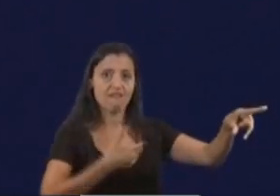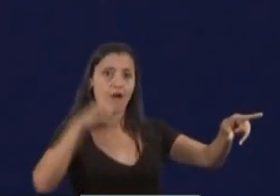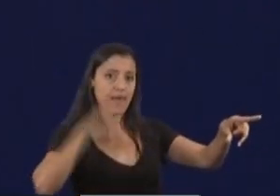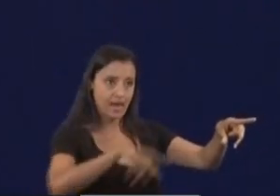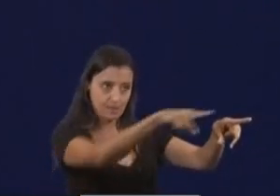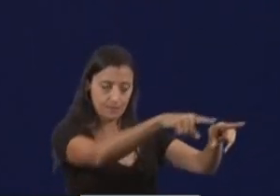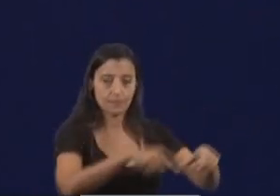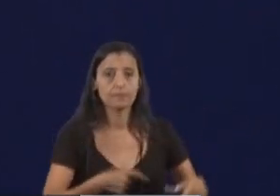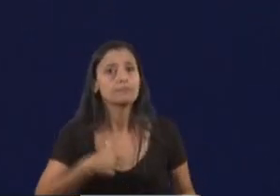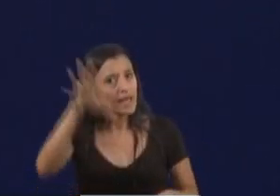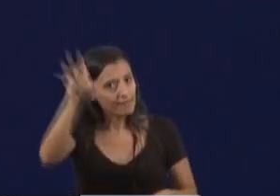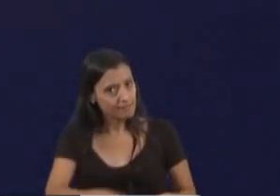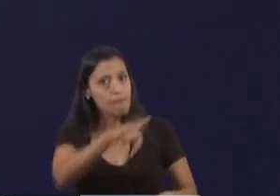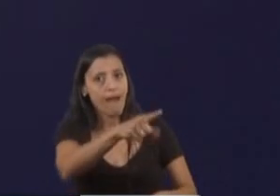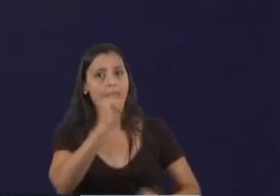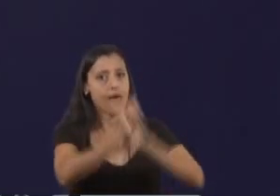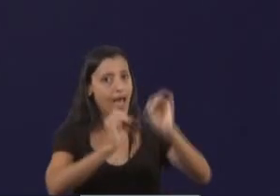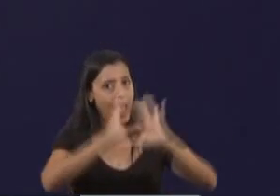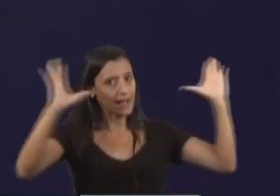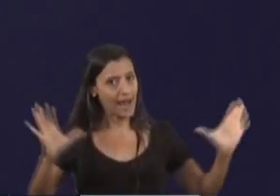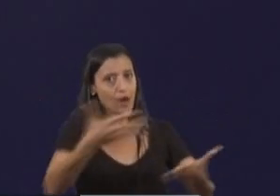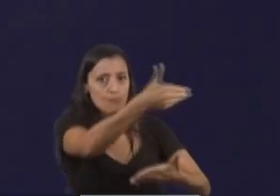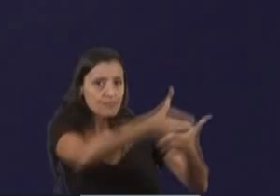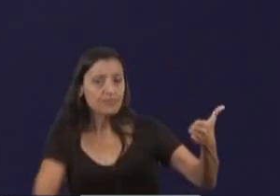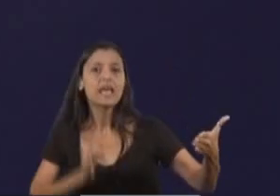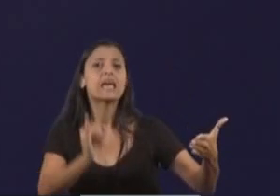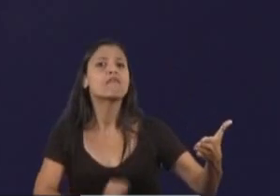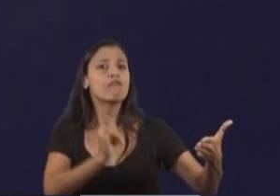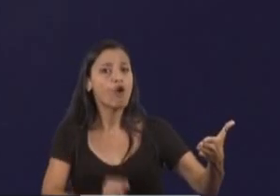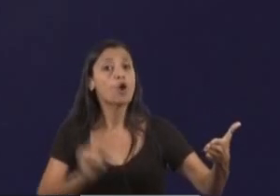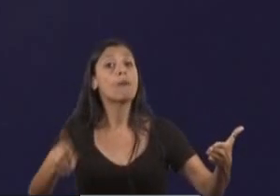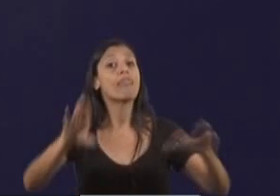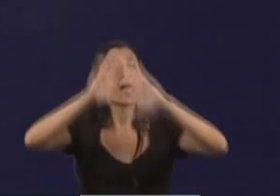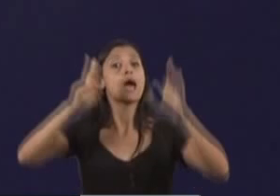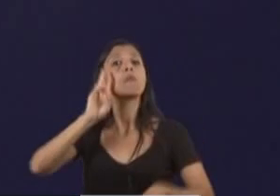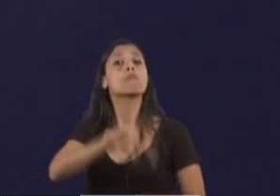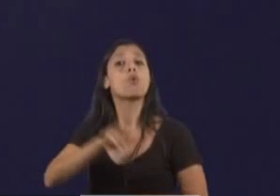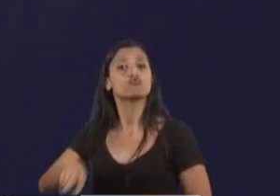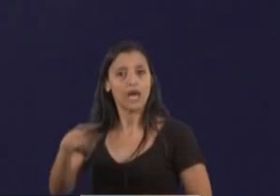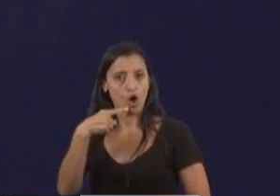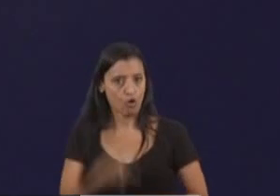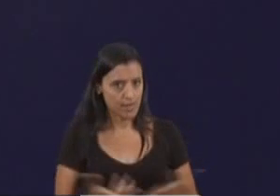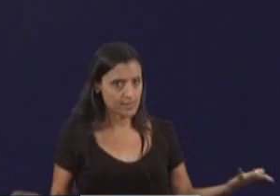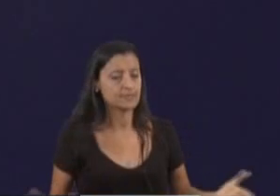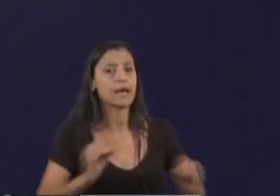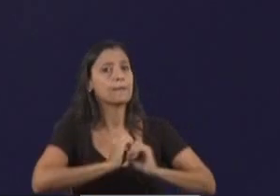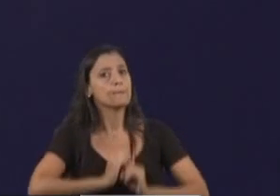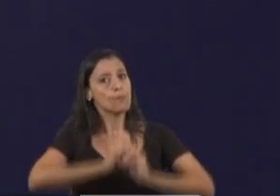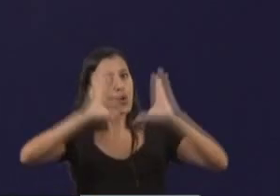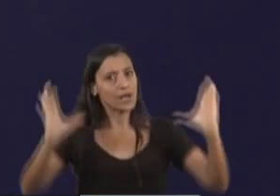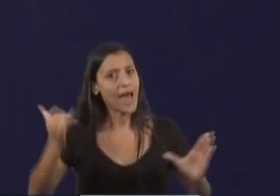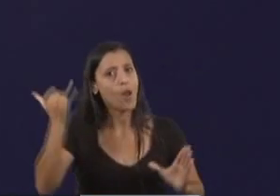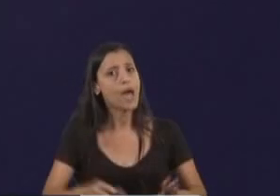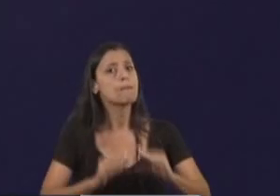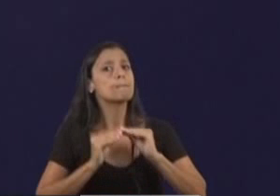Traje, para aclarar de dónde estoy leyendo, el informe del museo, donde aclara todas